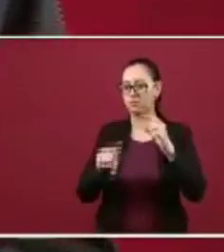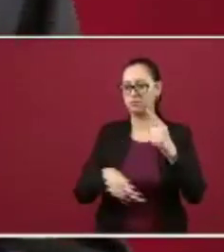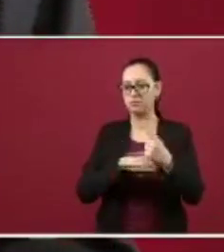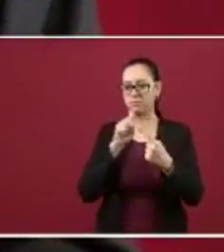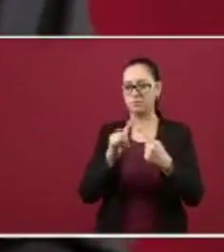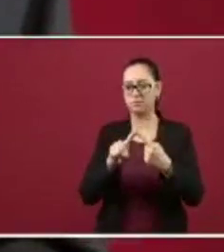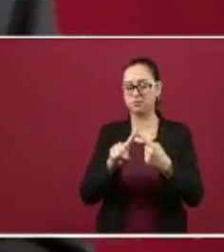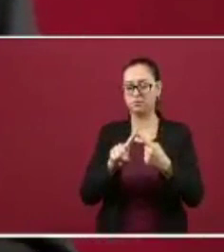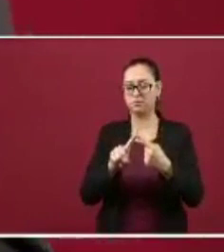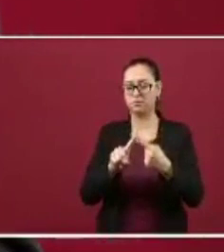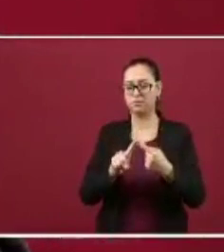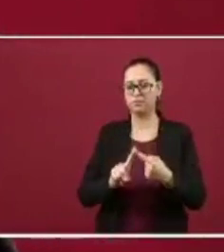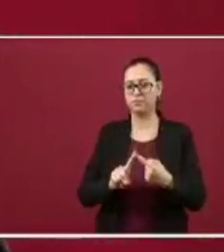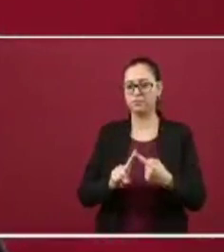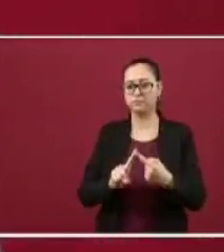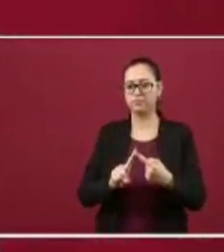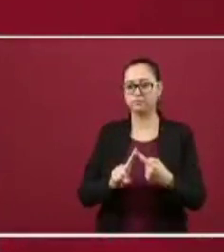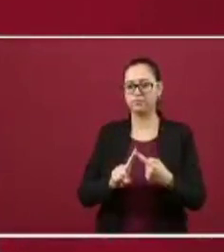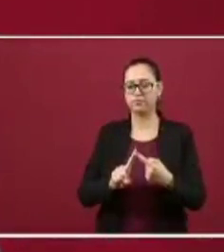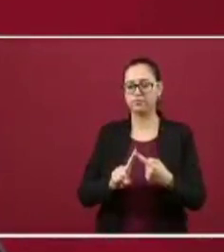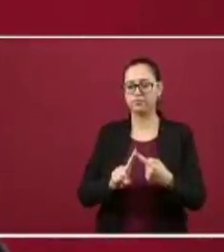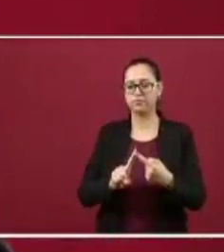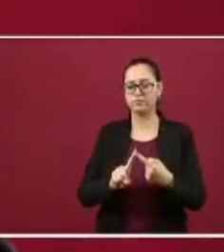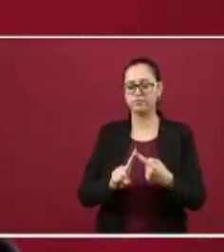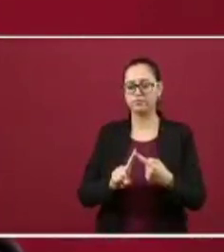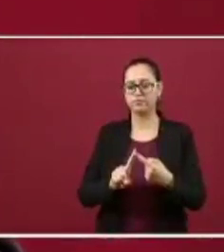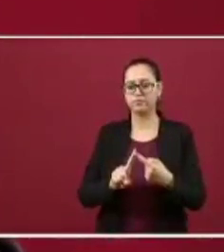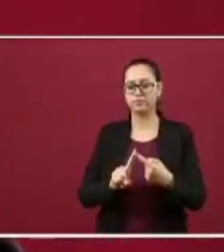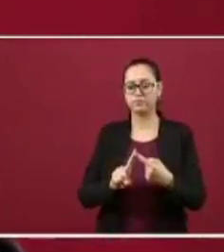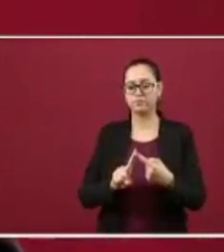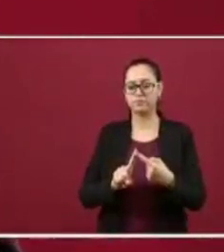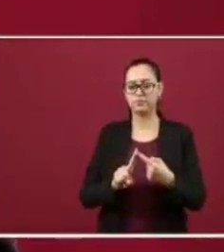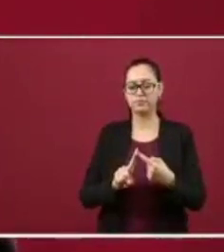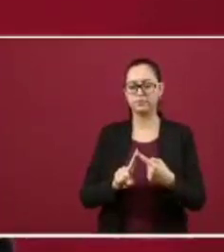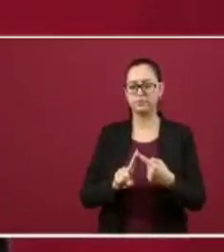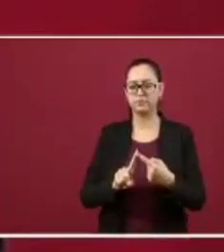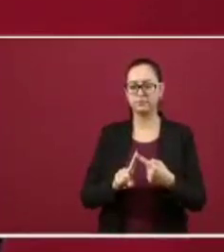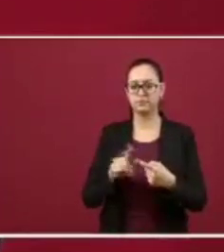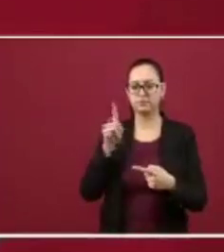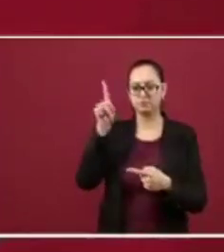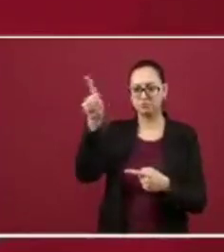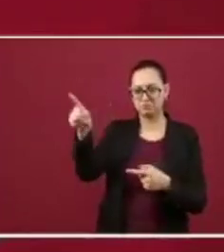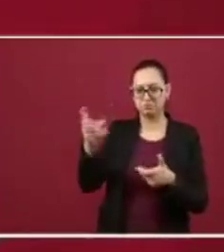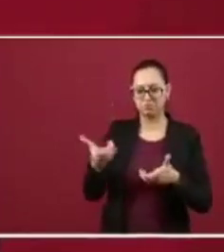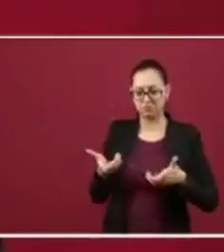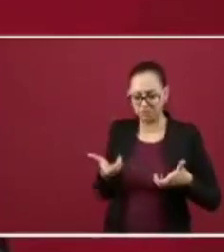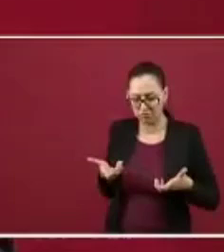Una, estamos construyendo un camino,